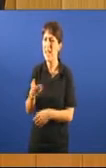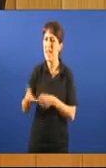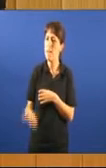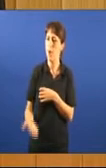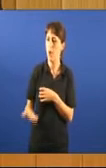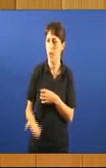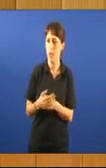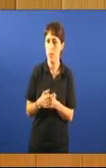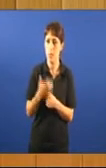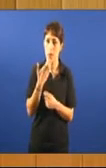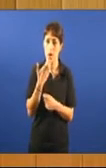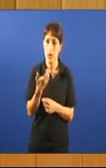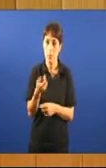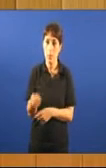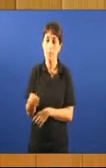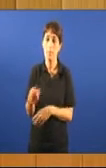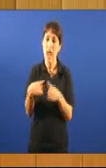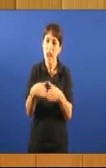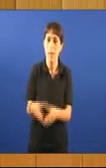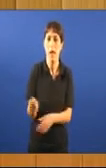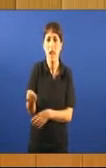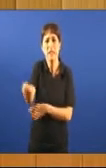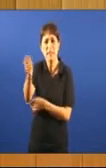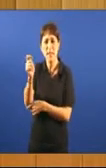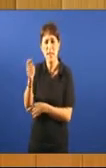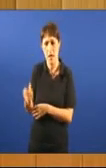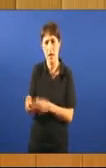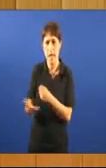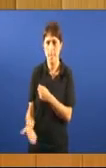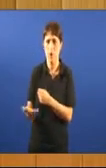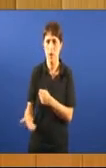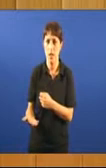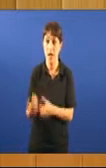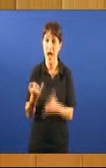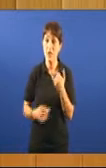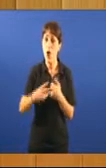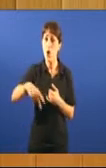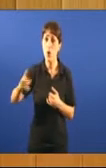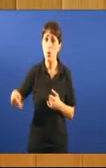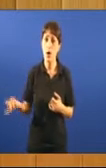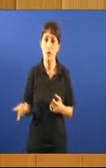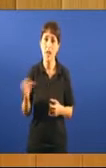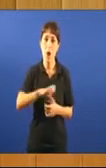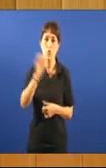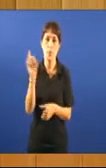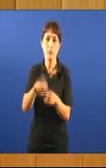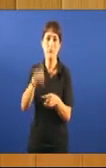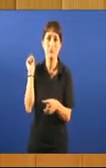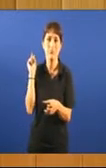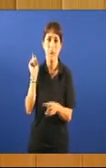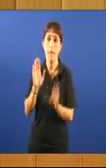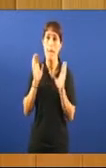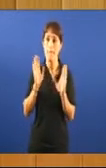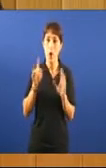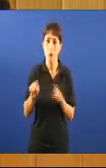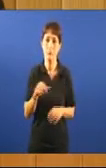sector naval son sectores económicos estratégicos. Resulta que Noruega non forma parte da Unión Europea, pero é un país